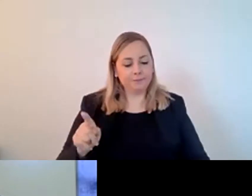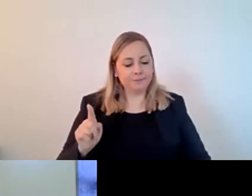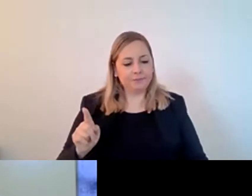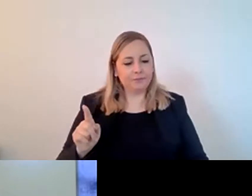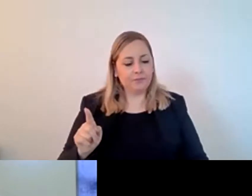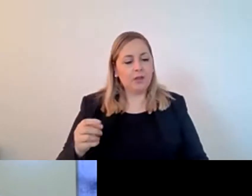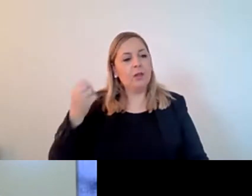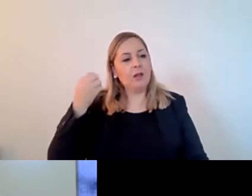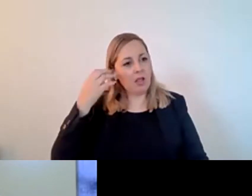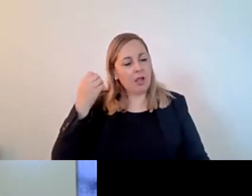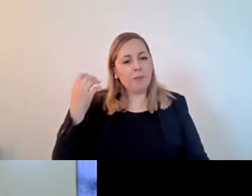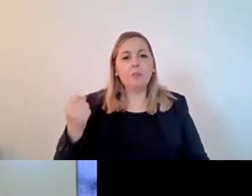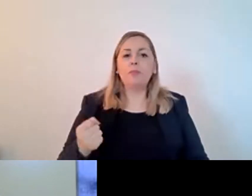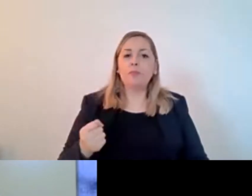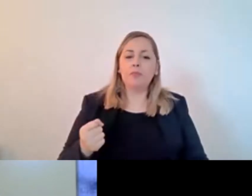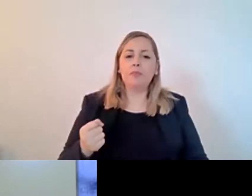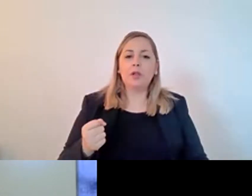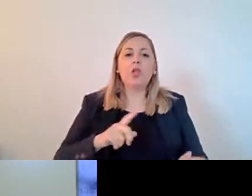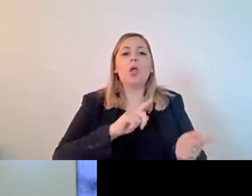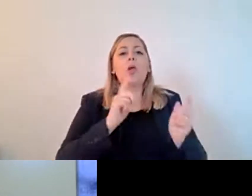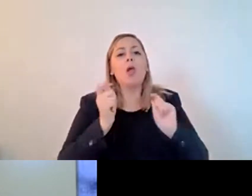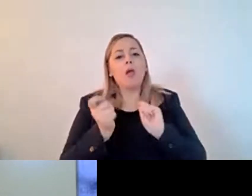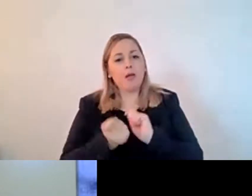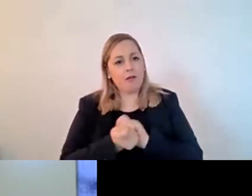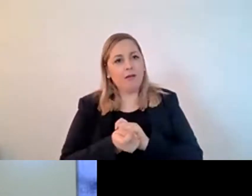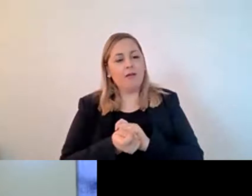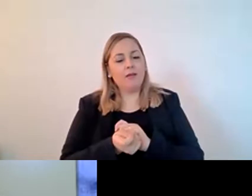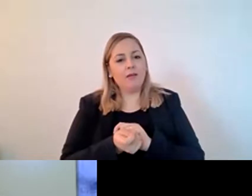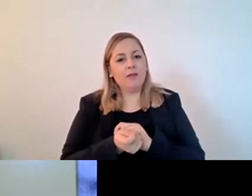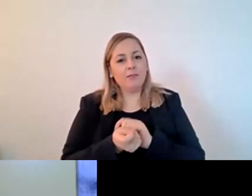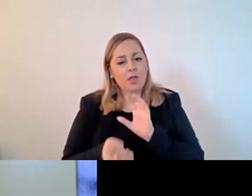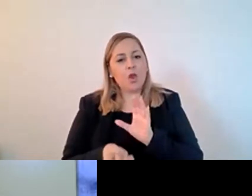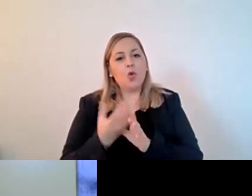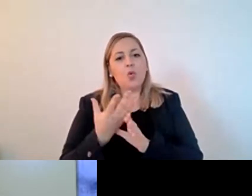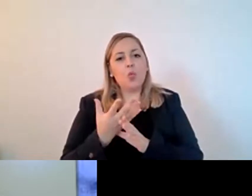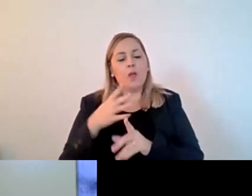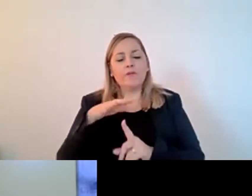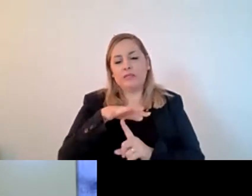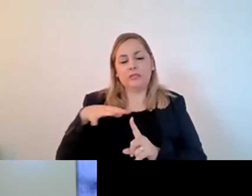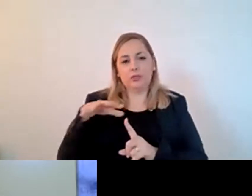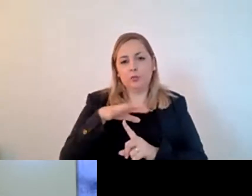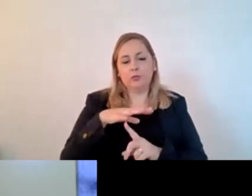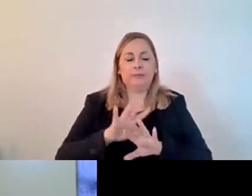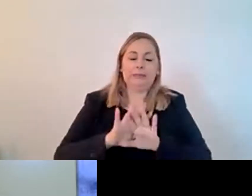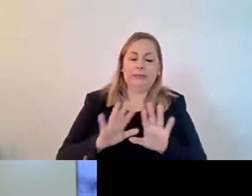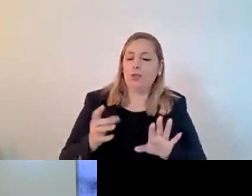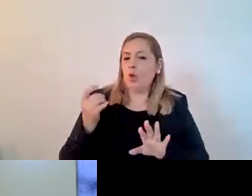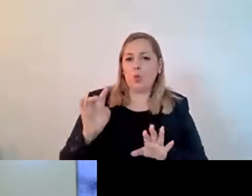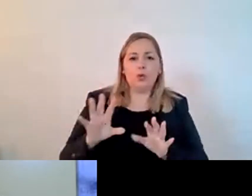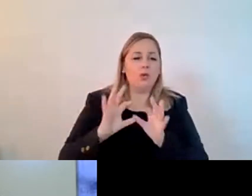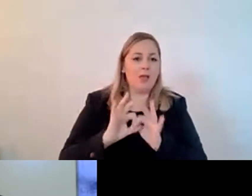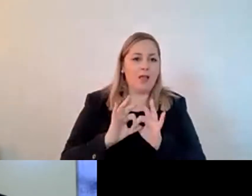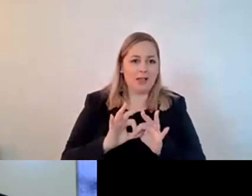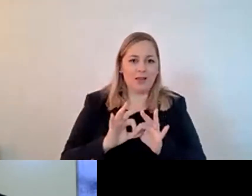y aprendió a adaptarse en esta nueva escenario. Pero nada, solamente quería